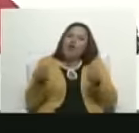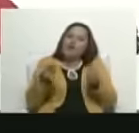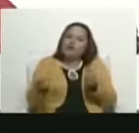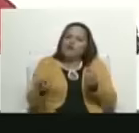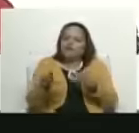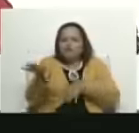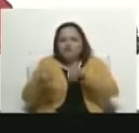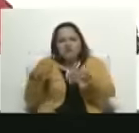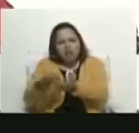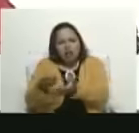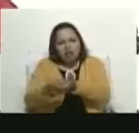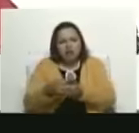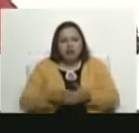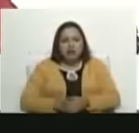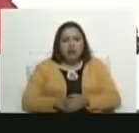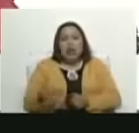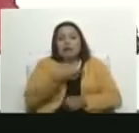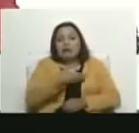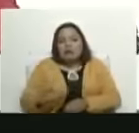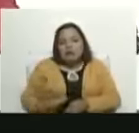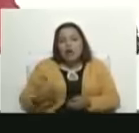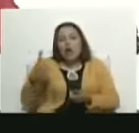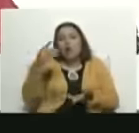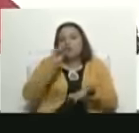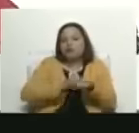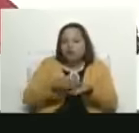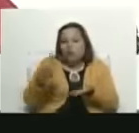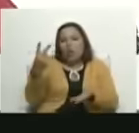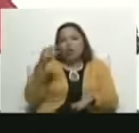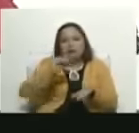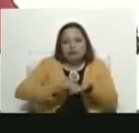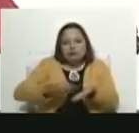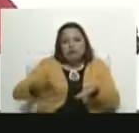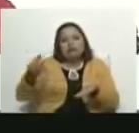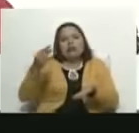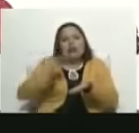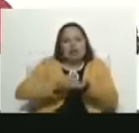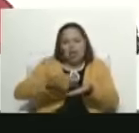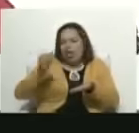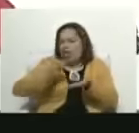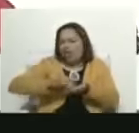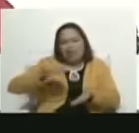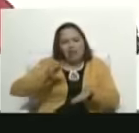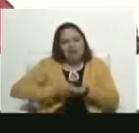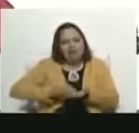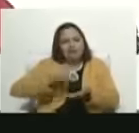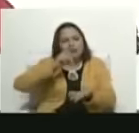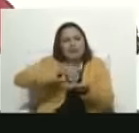El presidente ha hecho llamados una y otra vez. Participación, encuentros